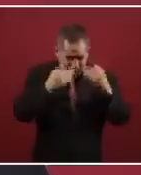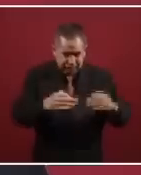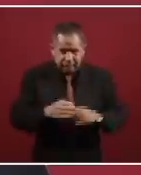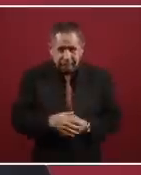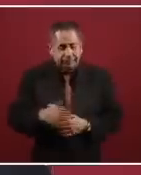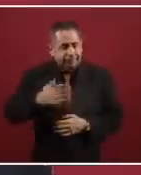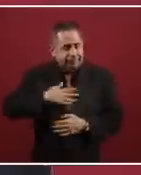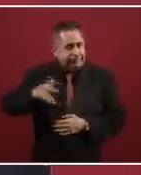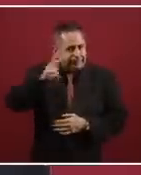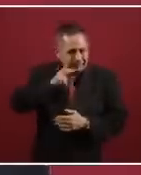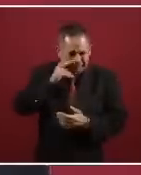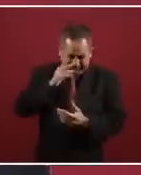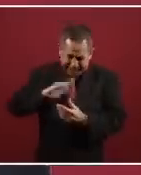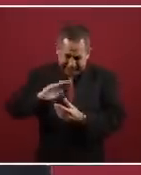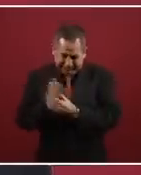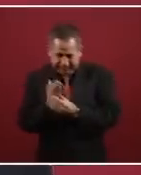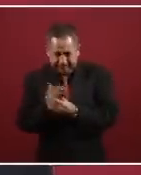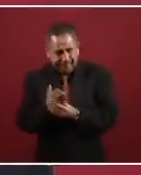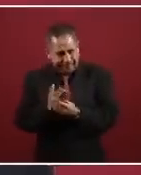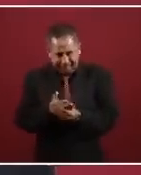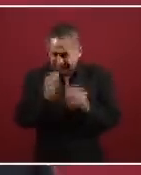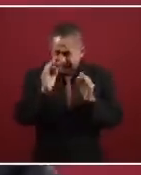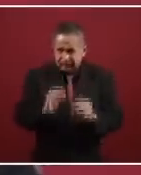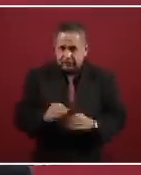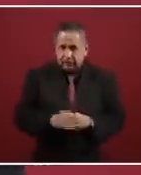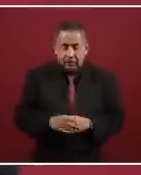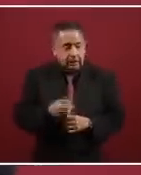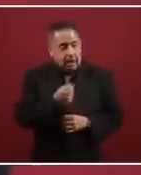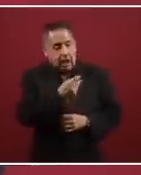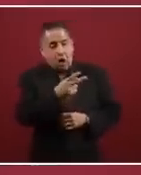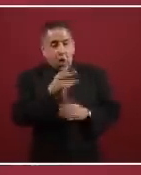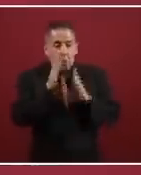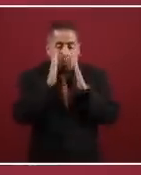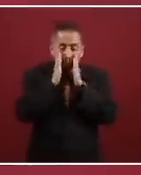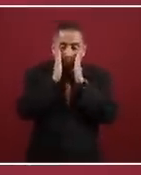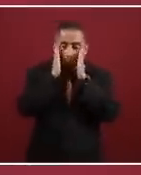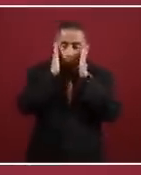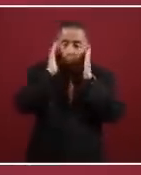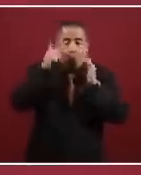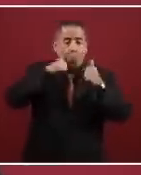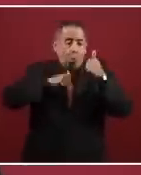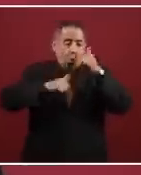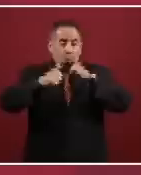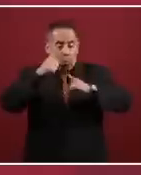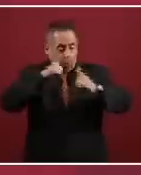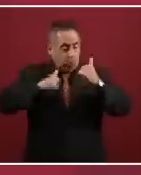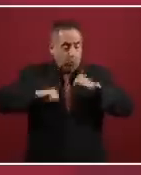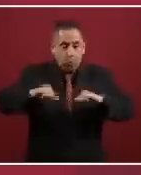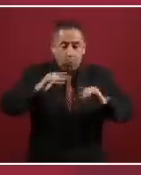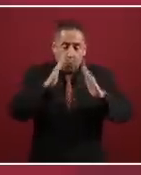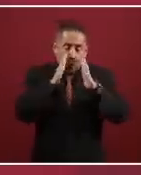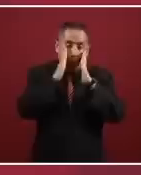tengo pruebas de que se estiraban